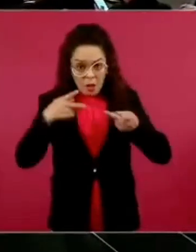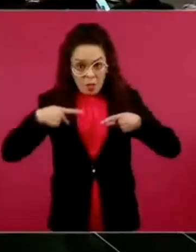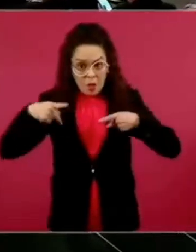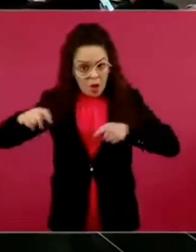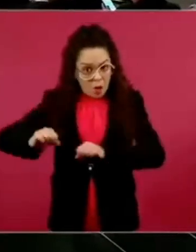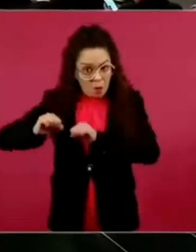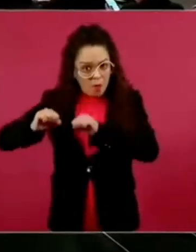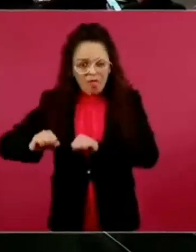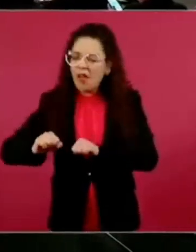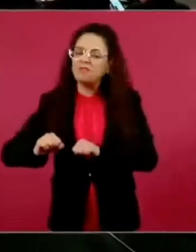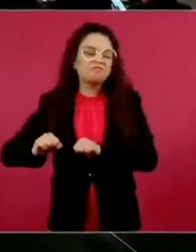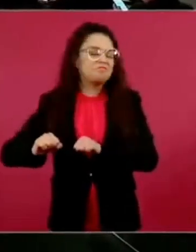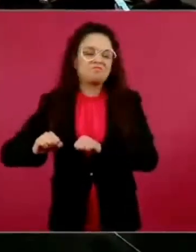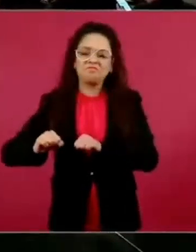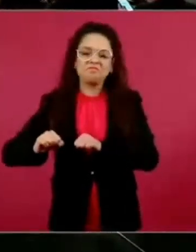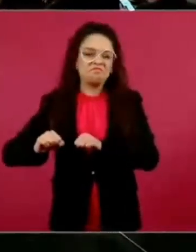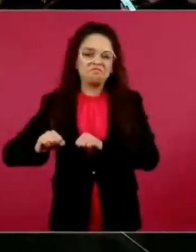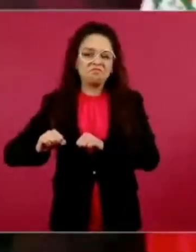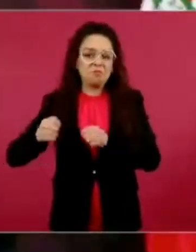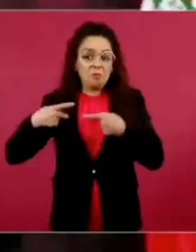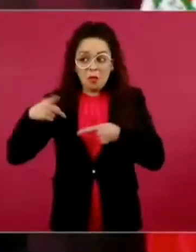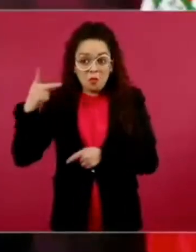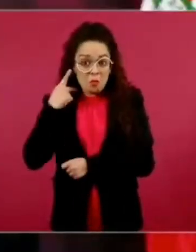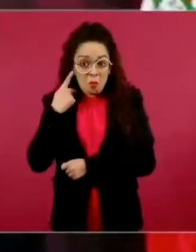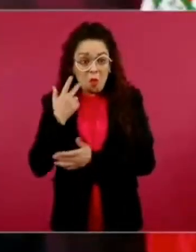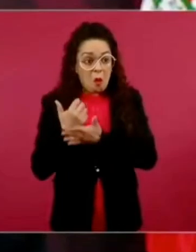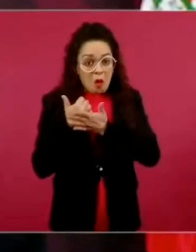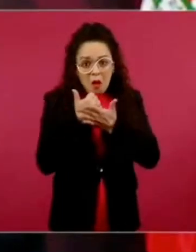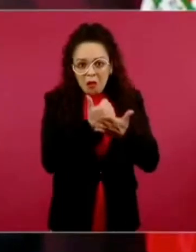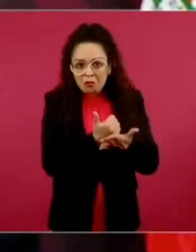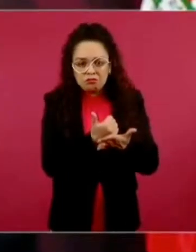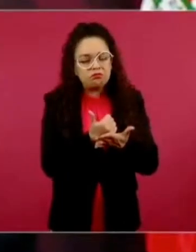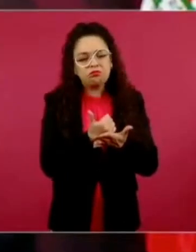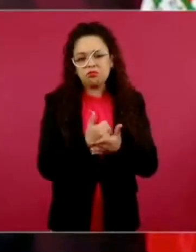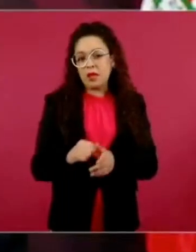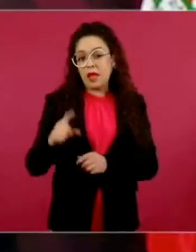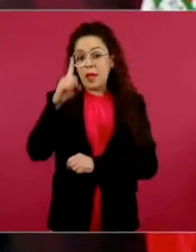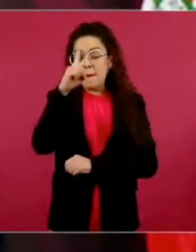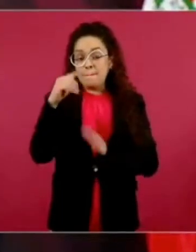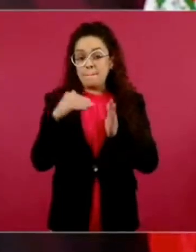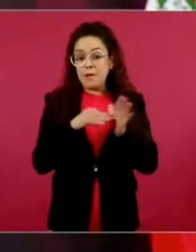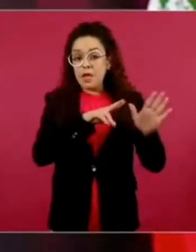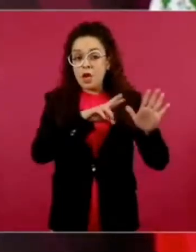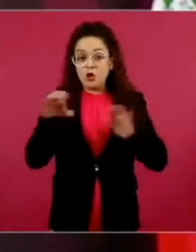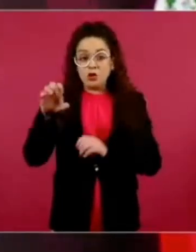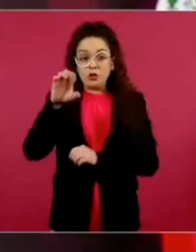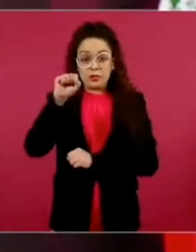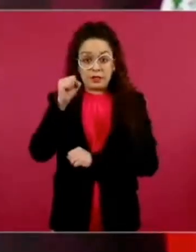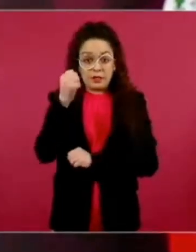En 1865 afirmaba, lo cito: